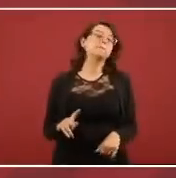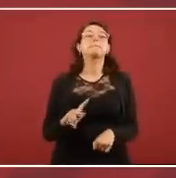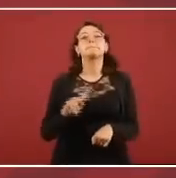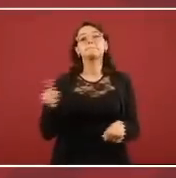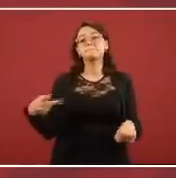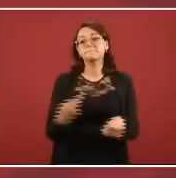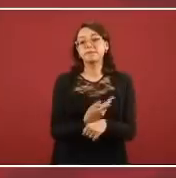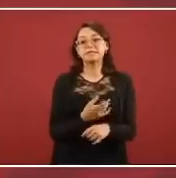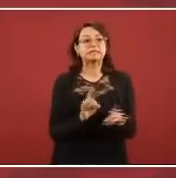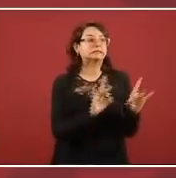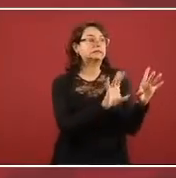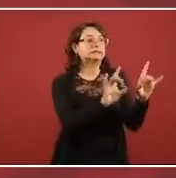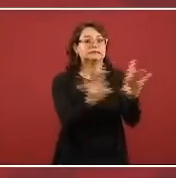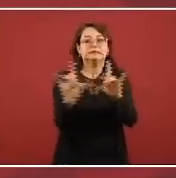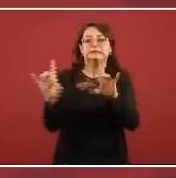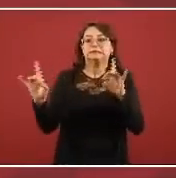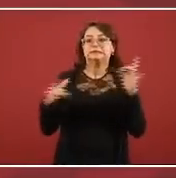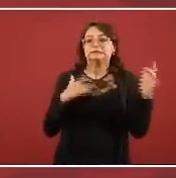serenando, controlando.